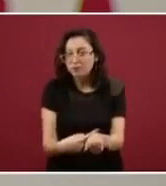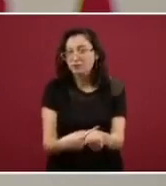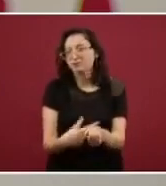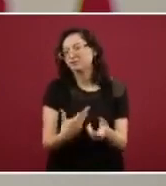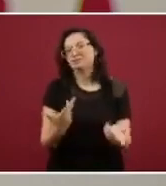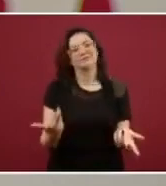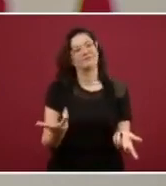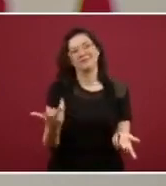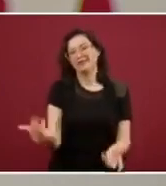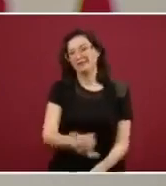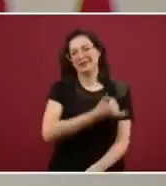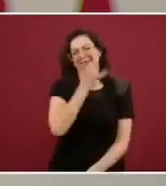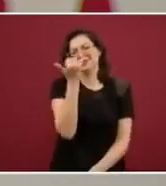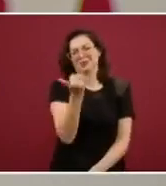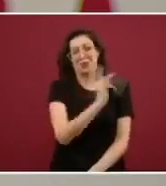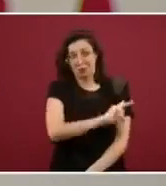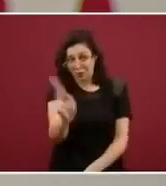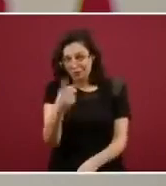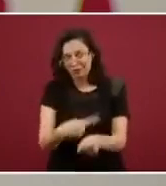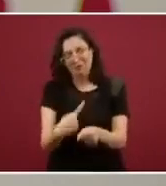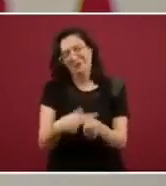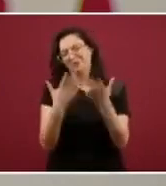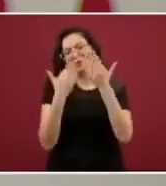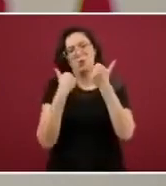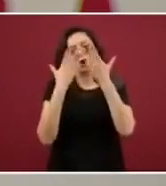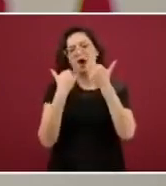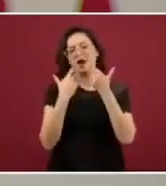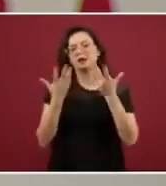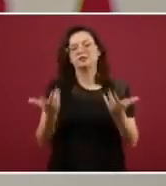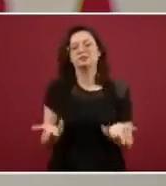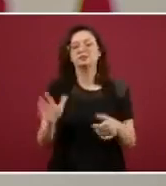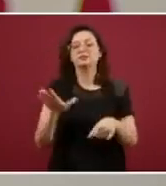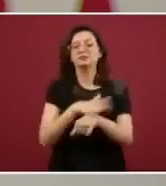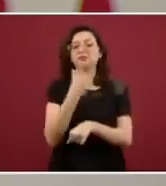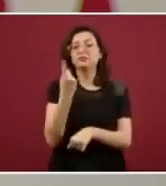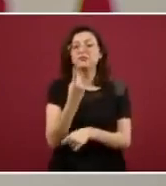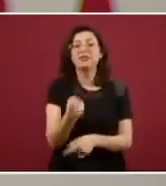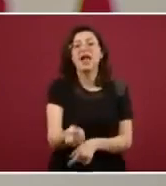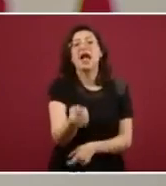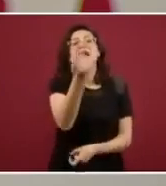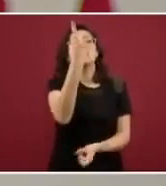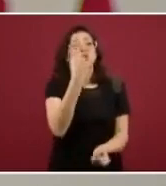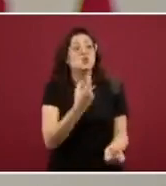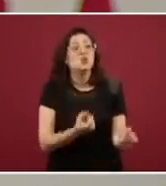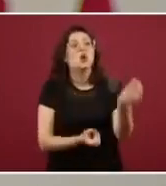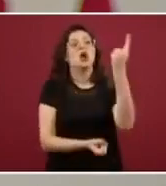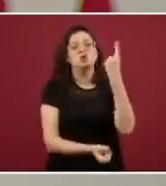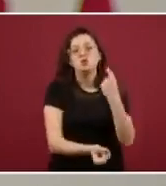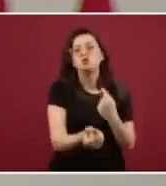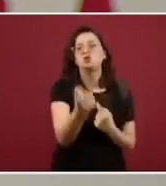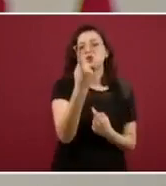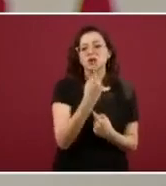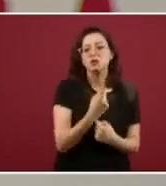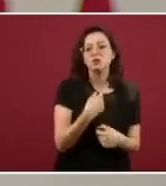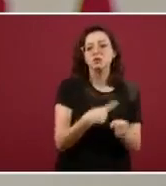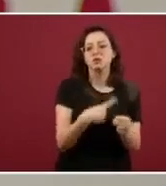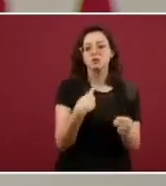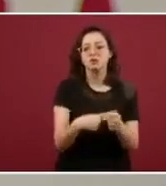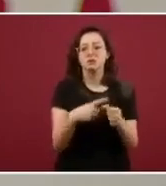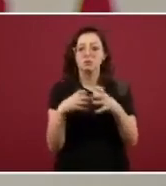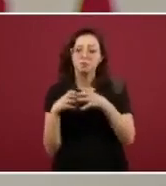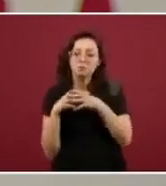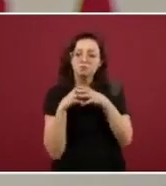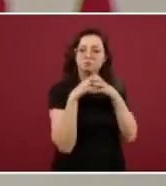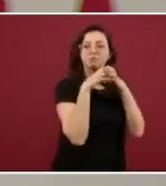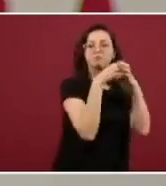completamente incorrecto, porque al estar focalizado Entonces, la mayor cantidad, la